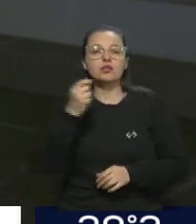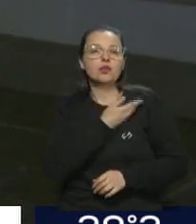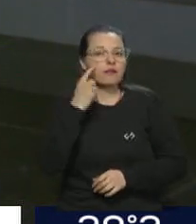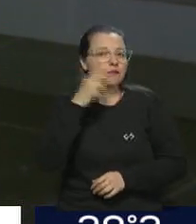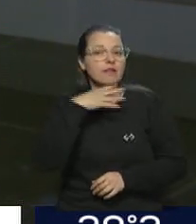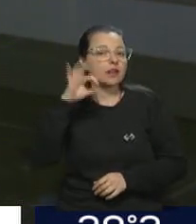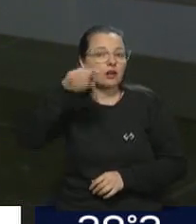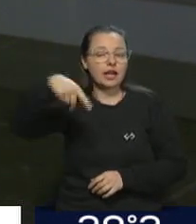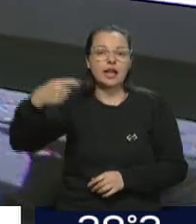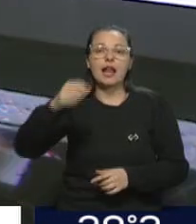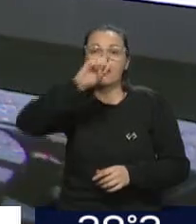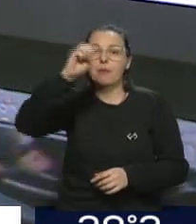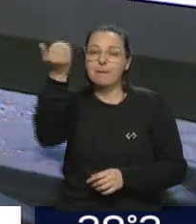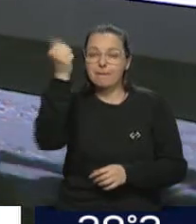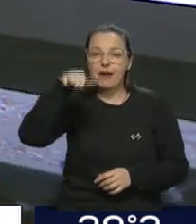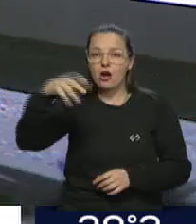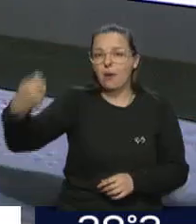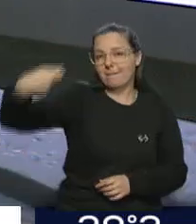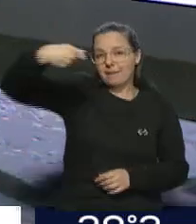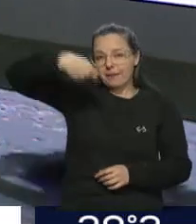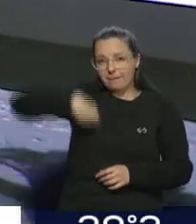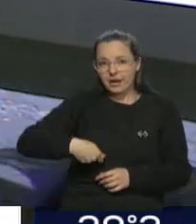de la bicicleta financiera. Bueno, está bueno que lo aclares porque